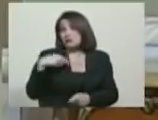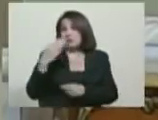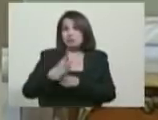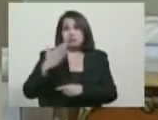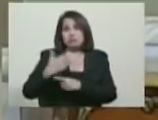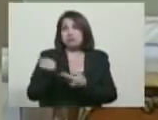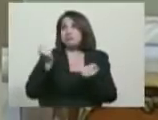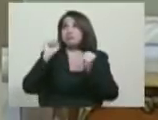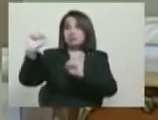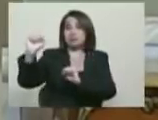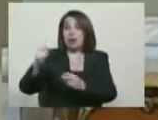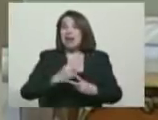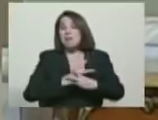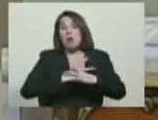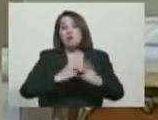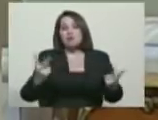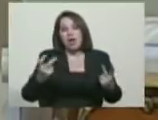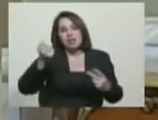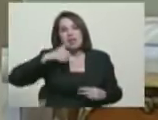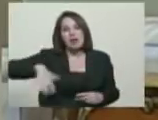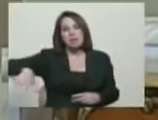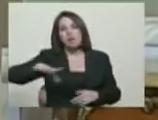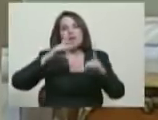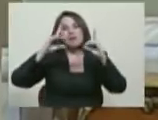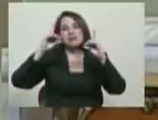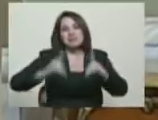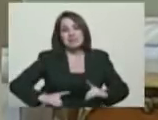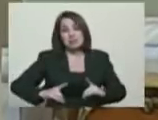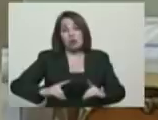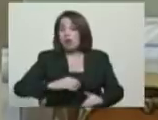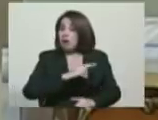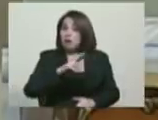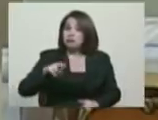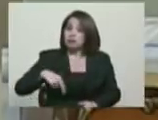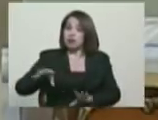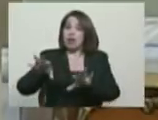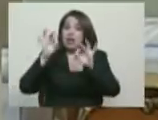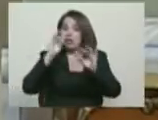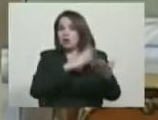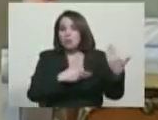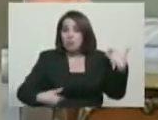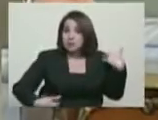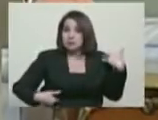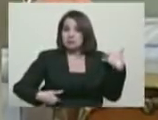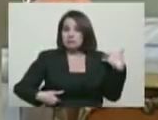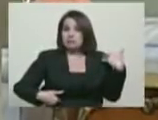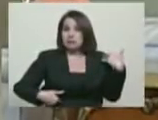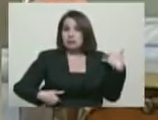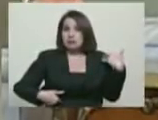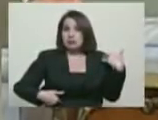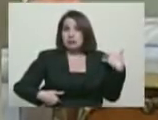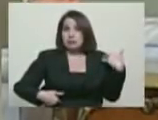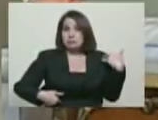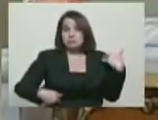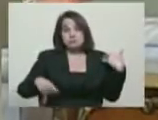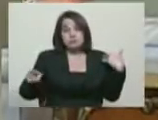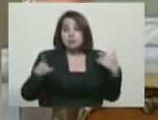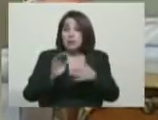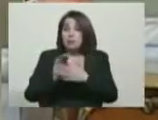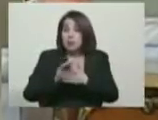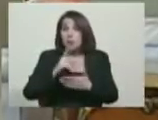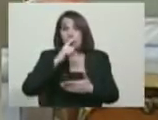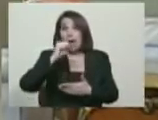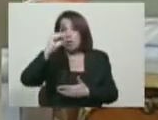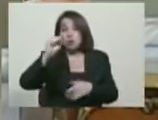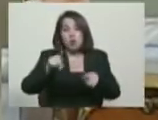la voluntad del pueblo son los que somos, constituimos esa, como digo, que Maduro, mi amigo Maduro, nosotros lo